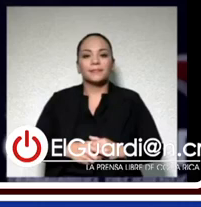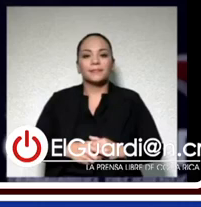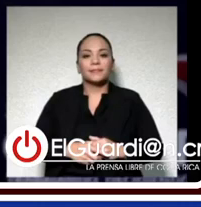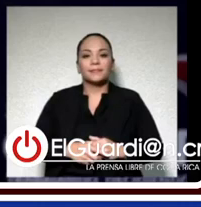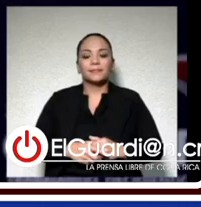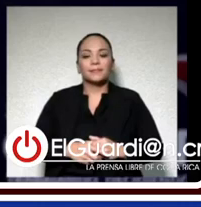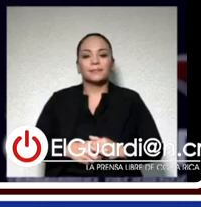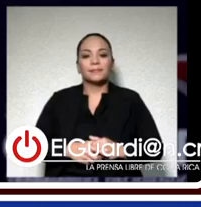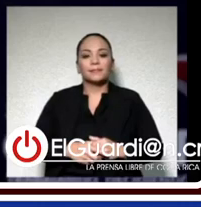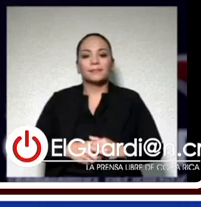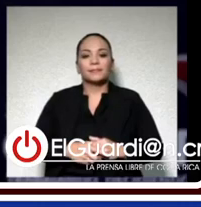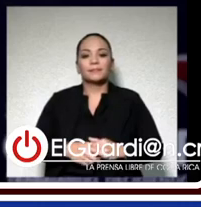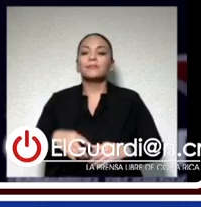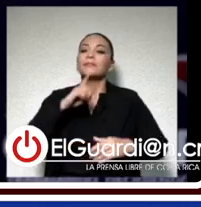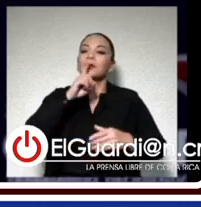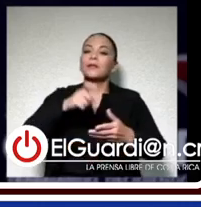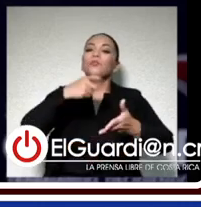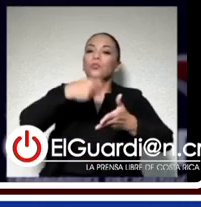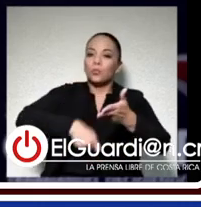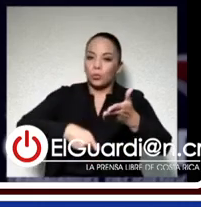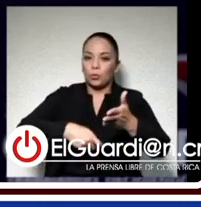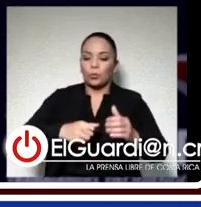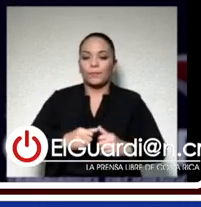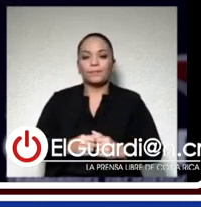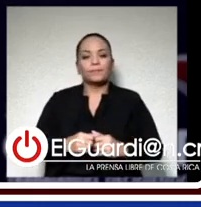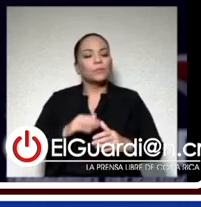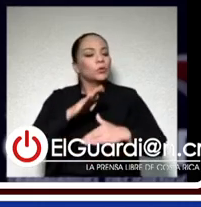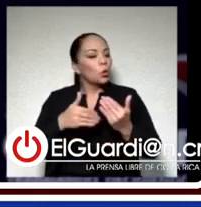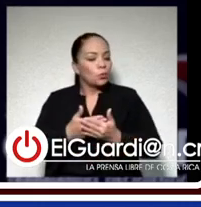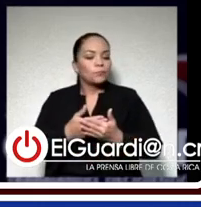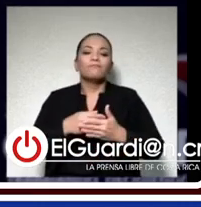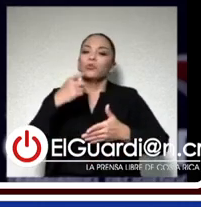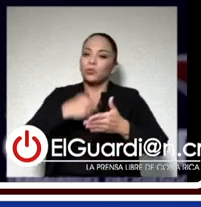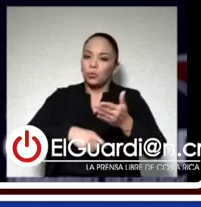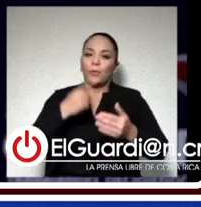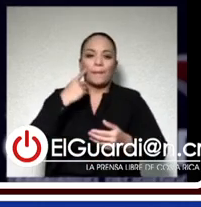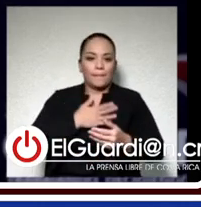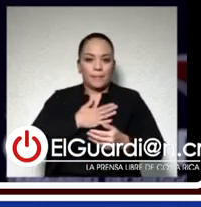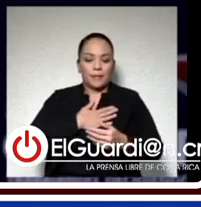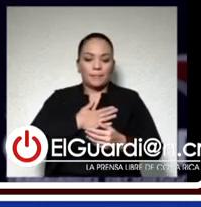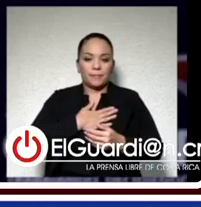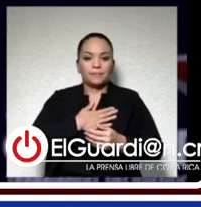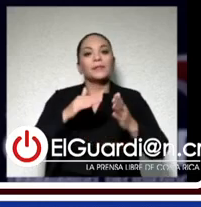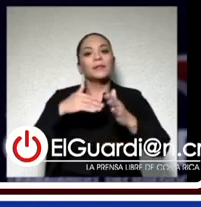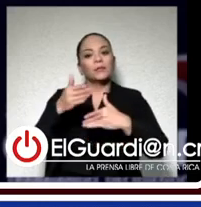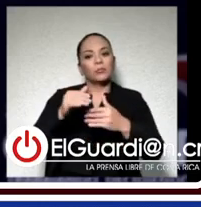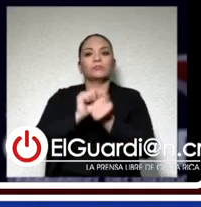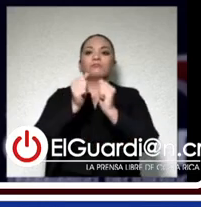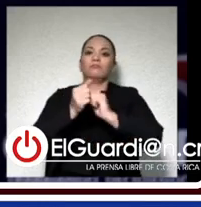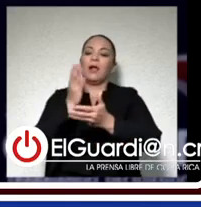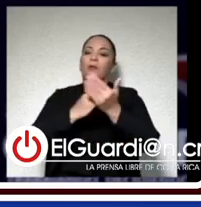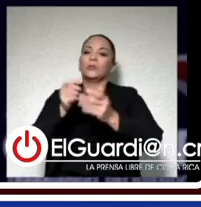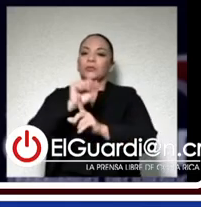Ha sido muy duro todo esto que ha pasado, y esto se convirtió en algo personal. Fueron un montón de